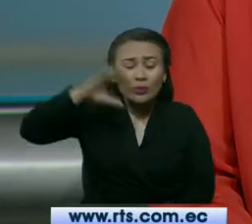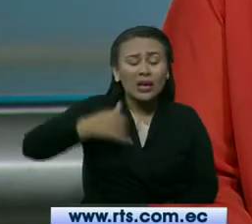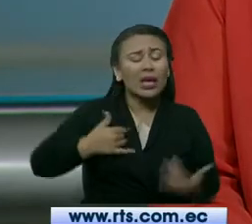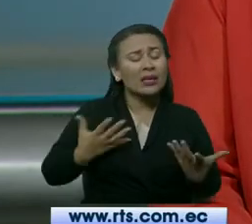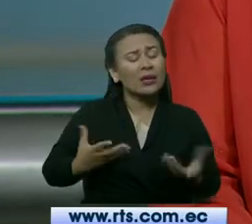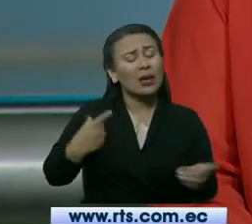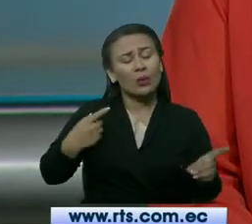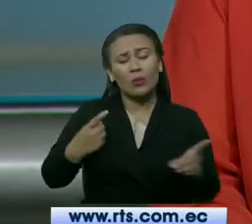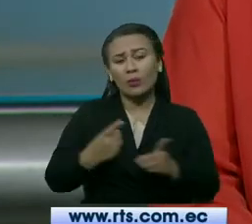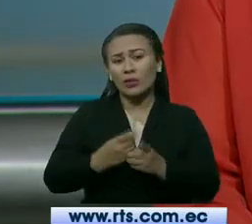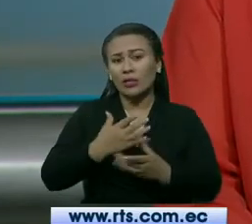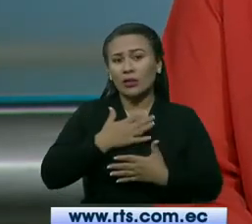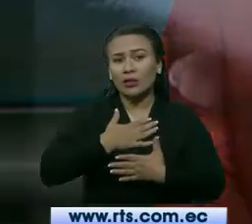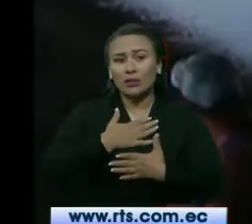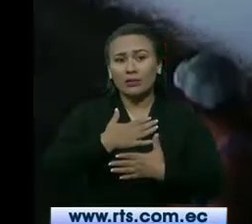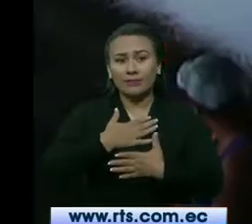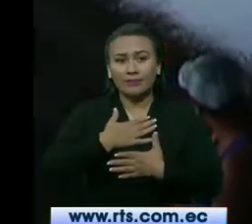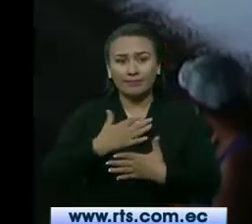hallarlo.